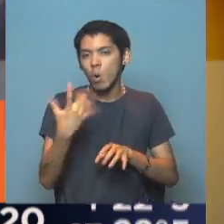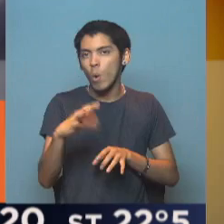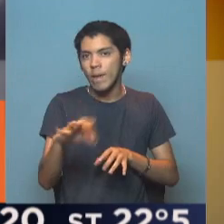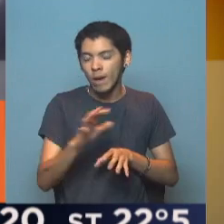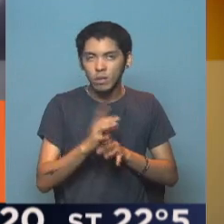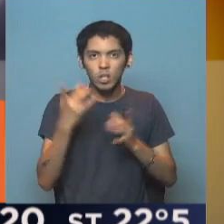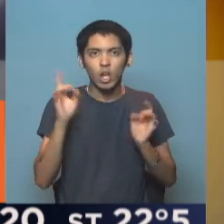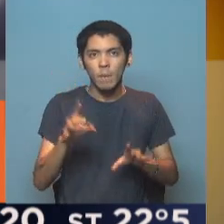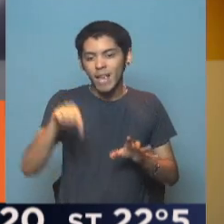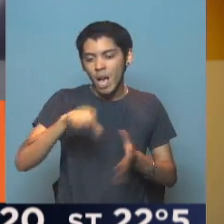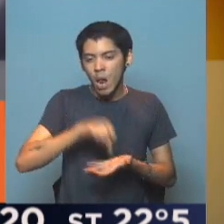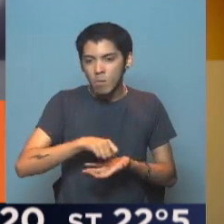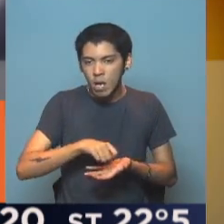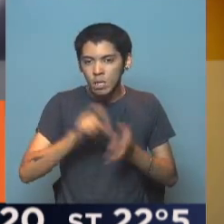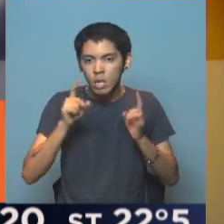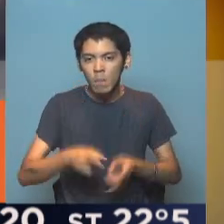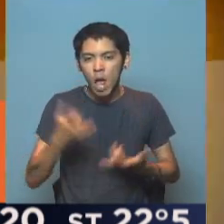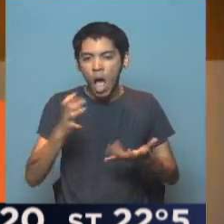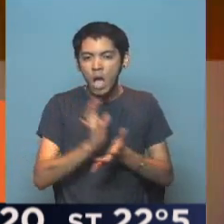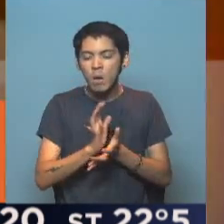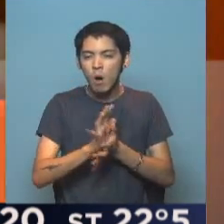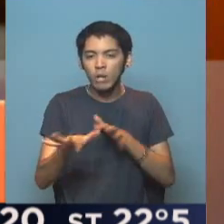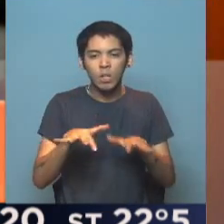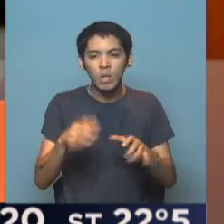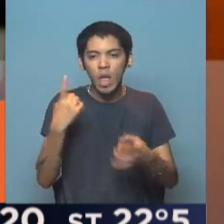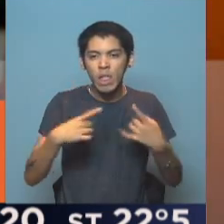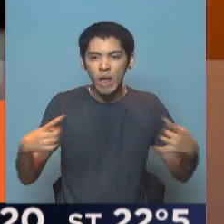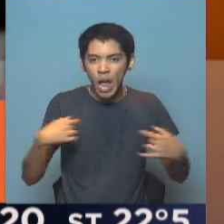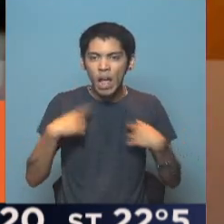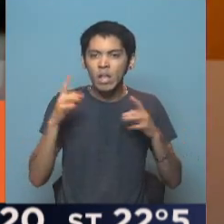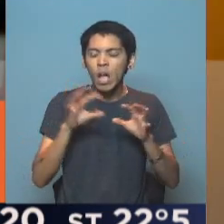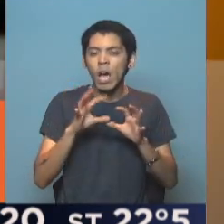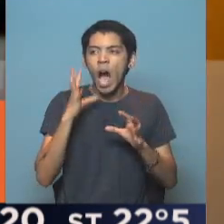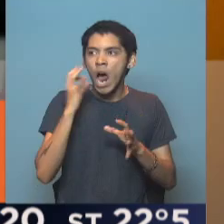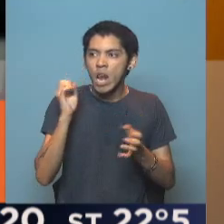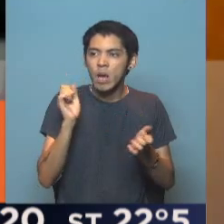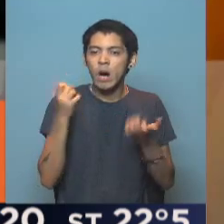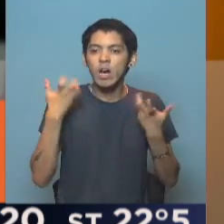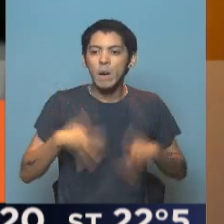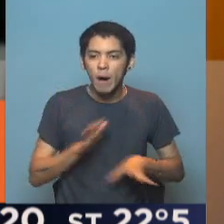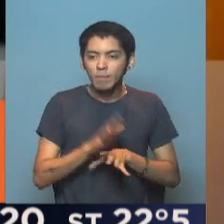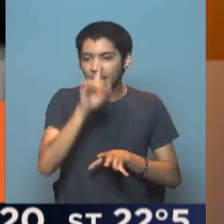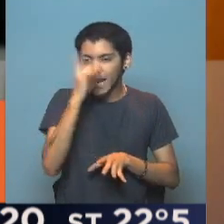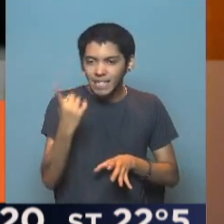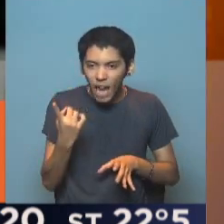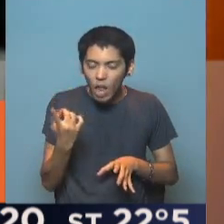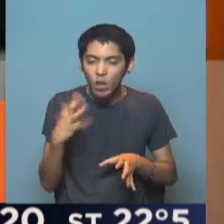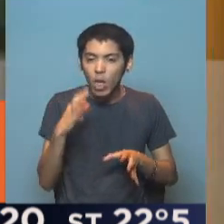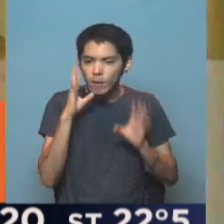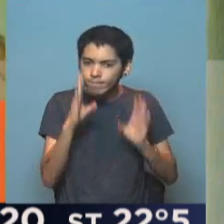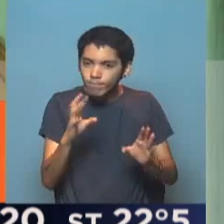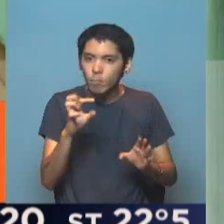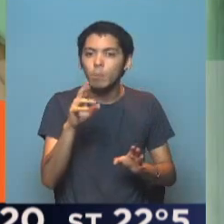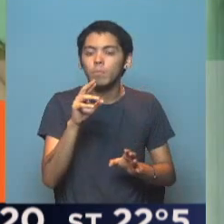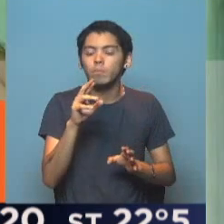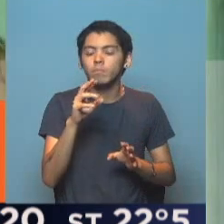aislados en nuestro país, sino que hay un entramado de casos que responden a una problemática estructural a la que el Estado tiene que prestar atención y